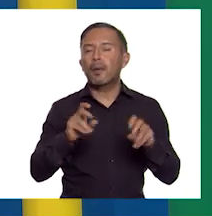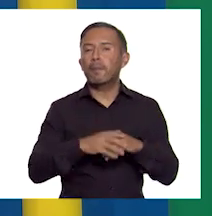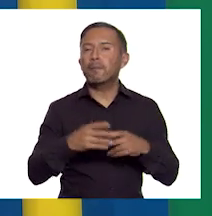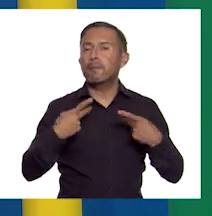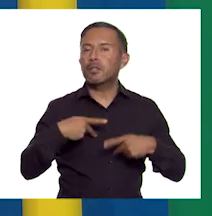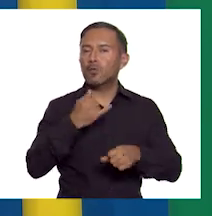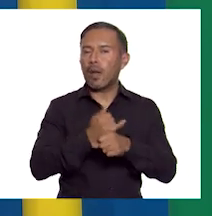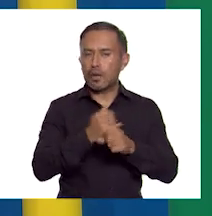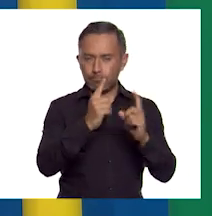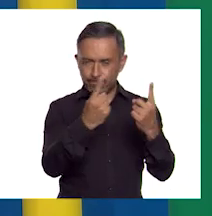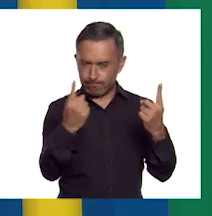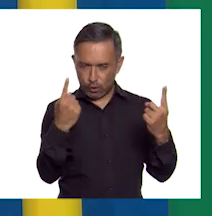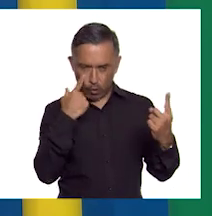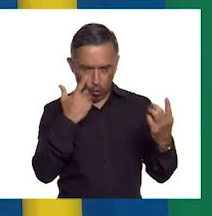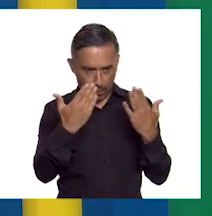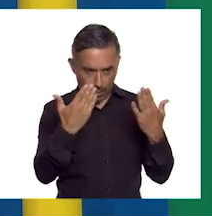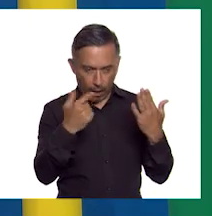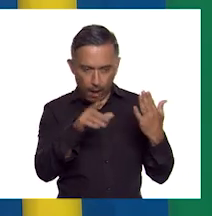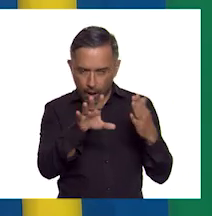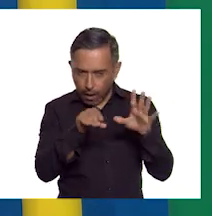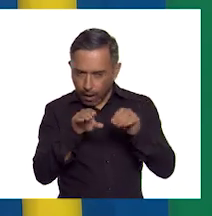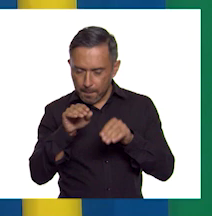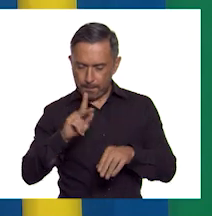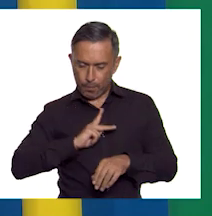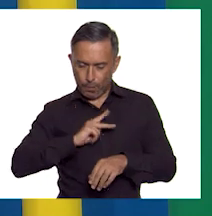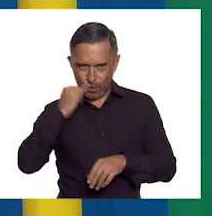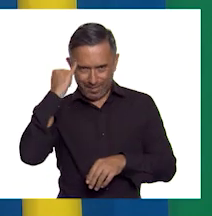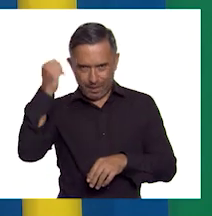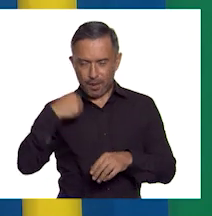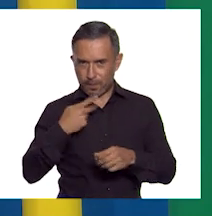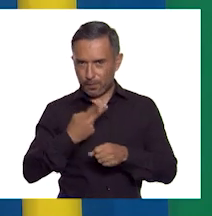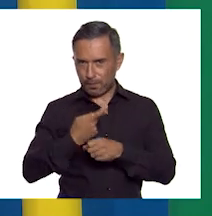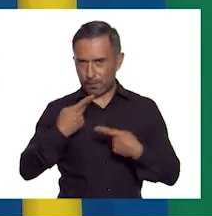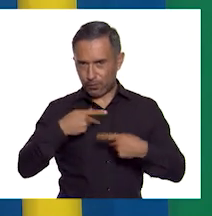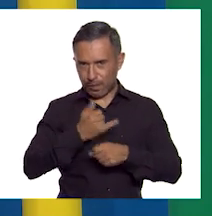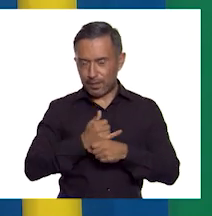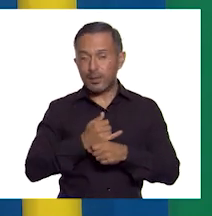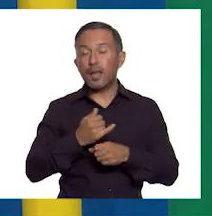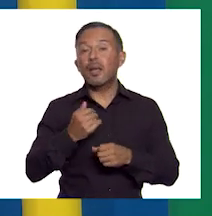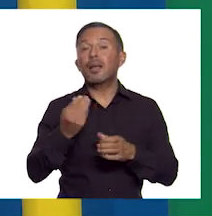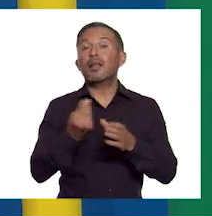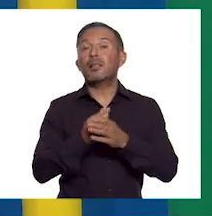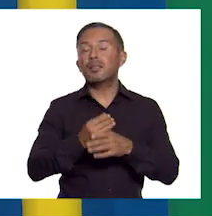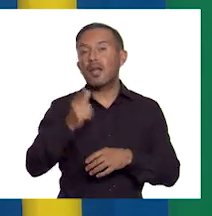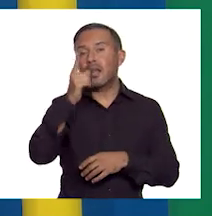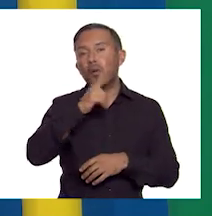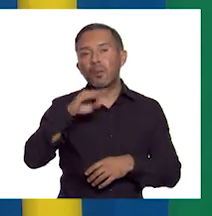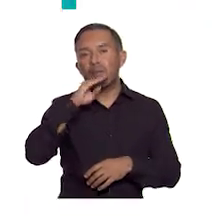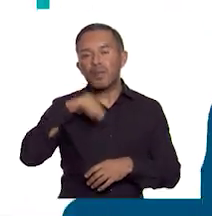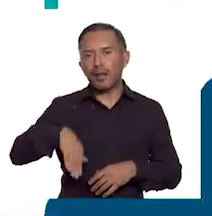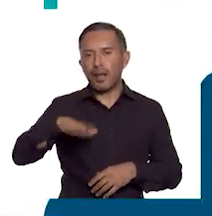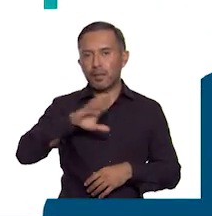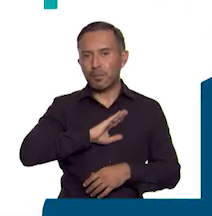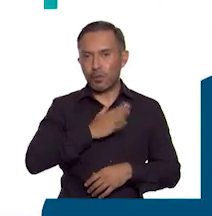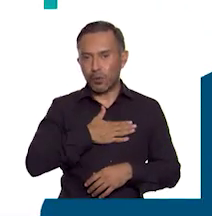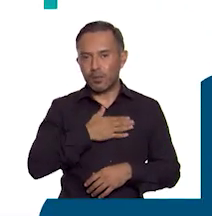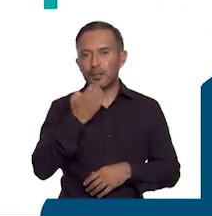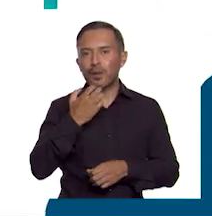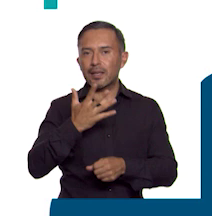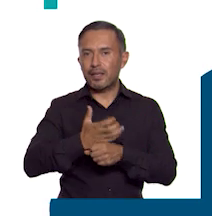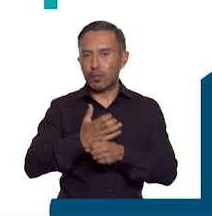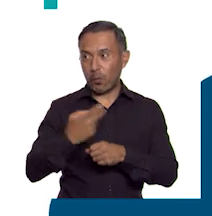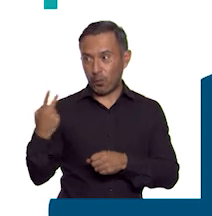para crear los nuestros, de lengua materna español de 5º grado. Espero que lo hayan disfrutado tanto como nosotros.